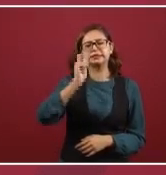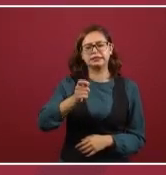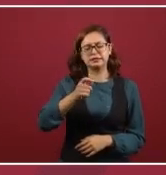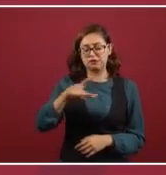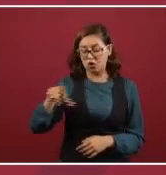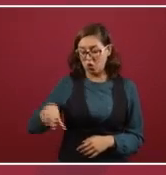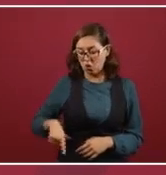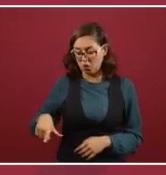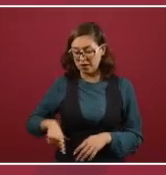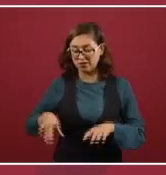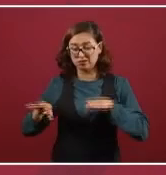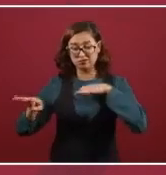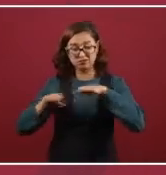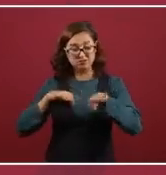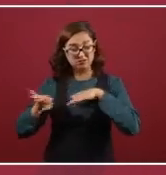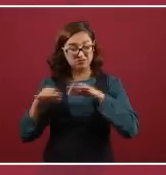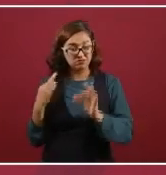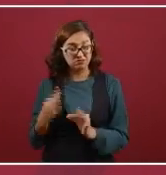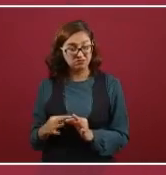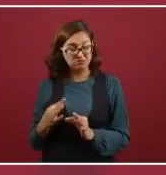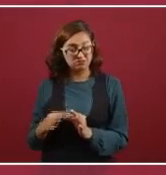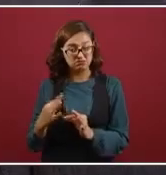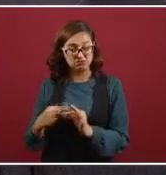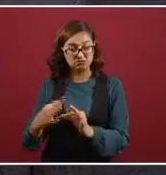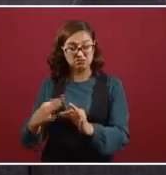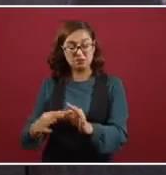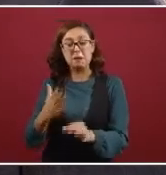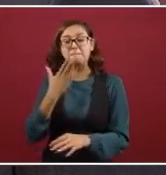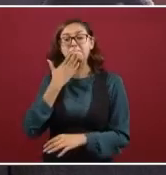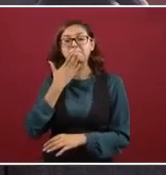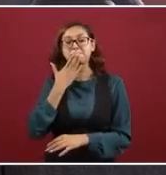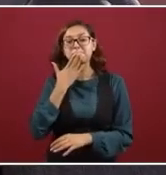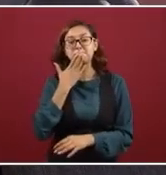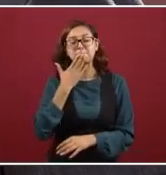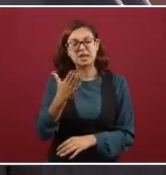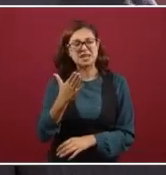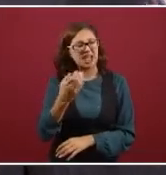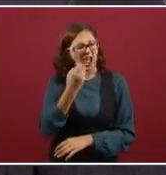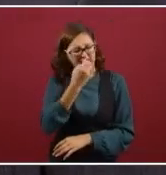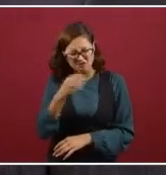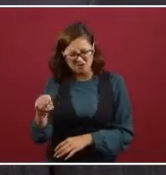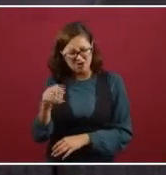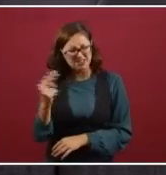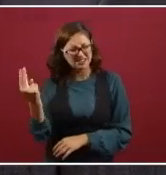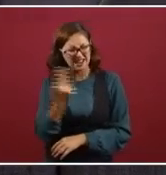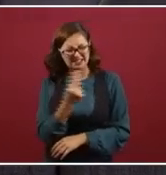gobierno no depende necesariamente del presupuesto que se maneje.